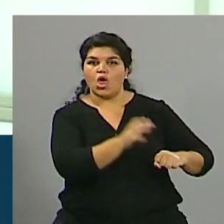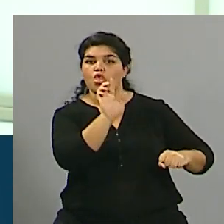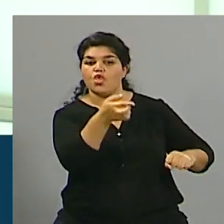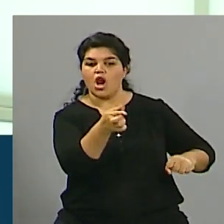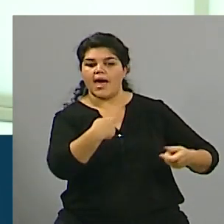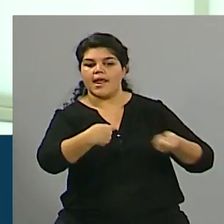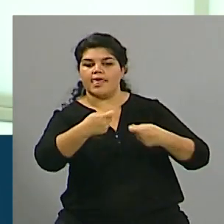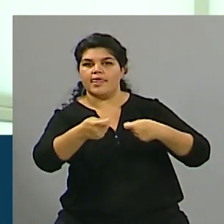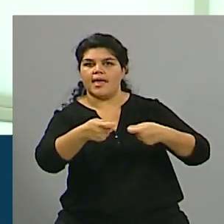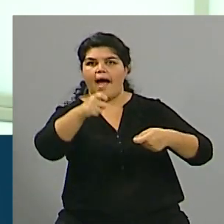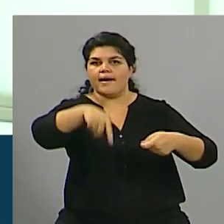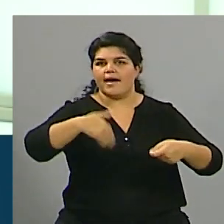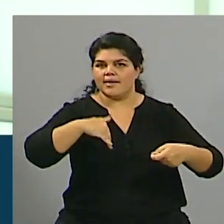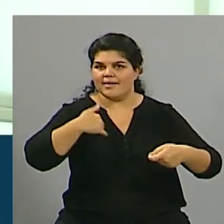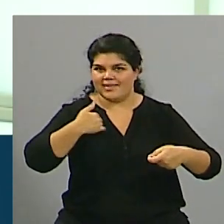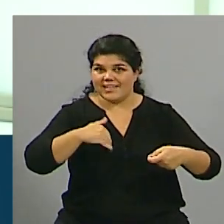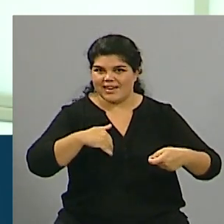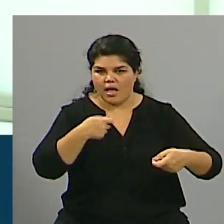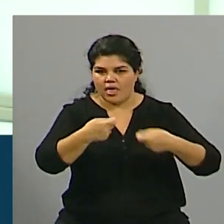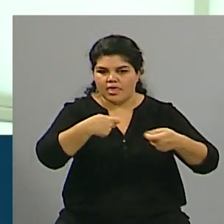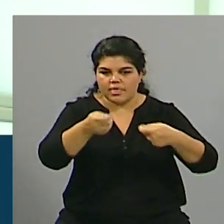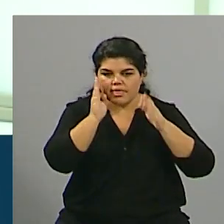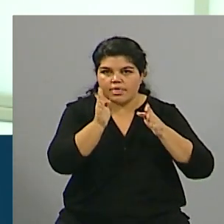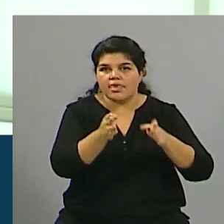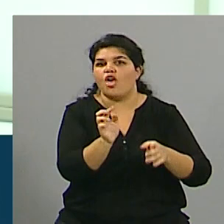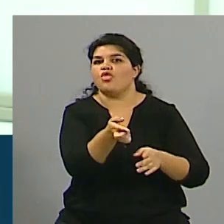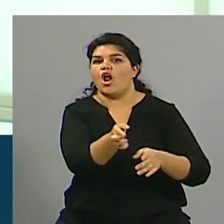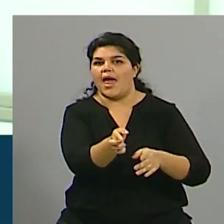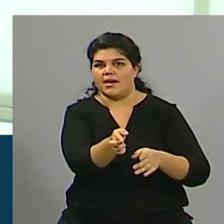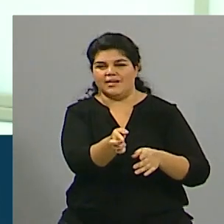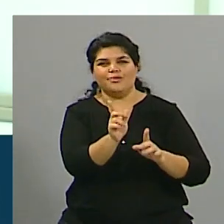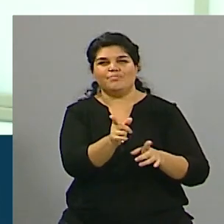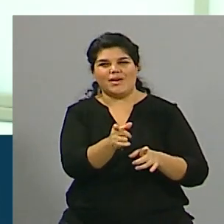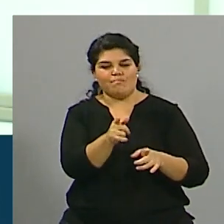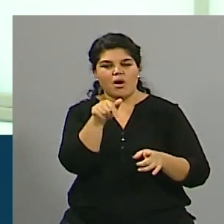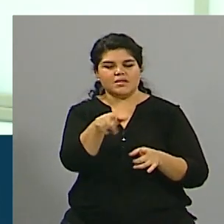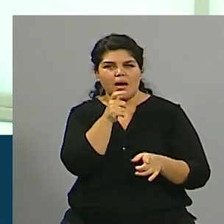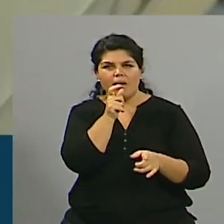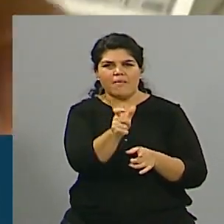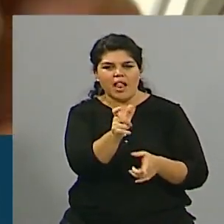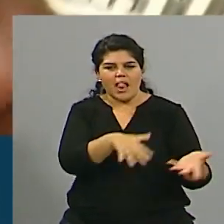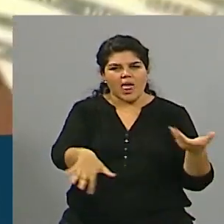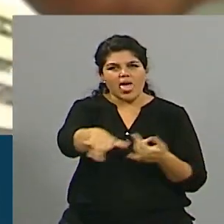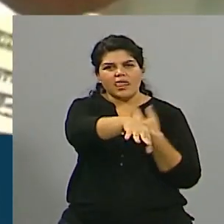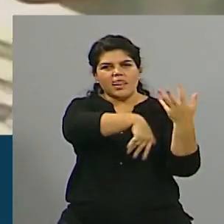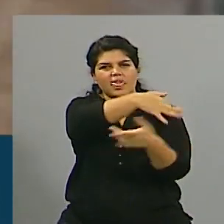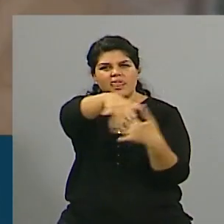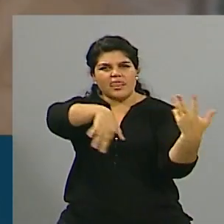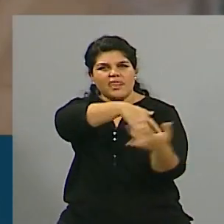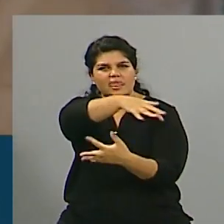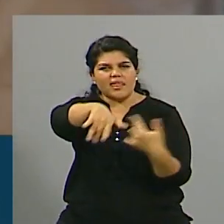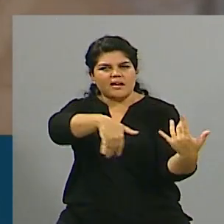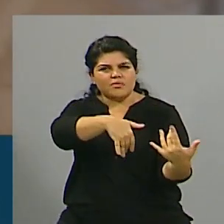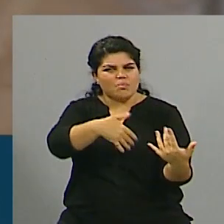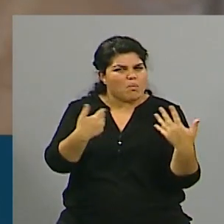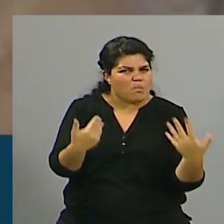esa palabra, ¿no?, y de la cual se habla mucho en los medios de comunicación de nuestro país. Ahora, la pregunta ¿es viable? ¿No